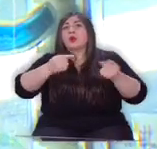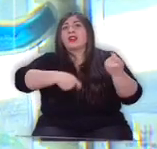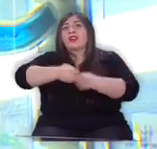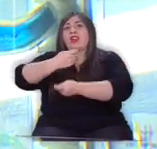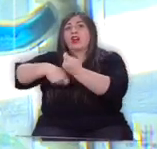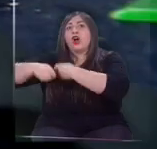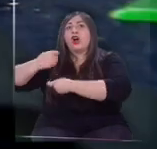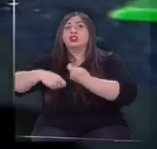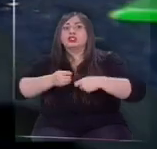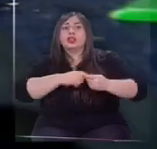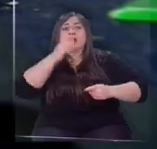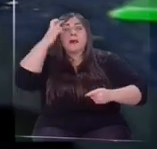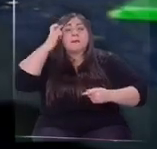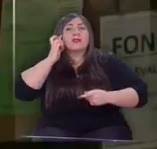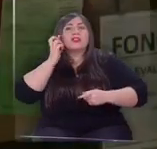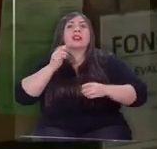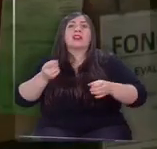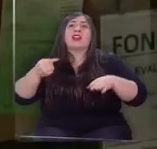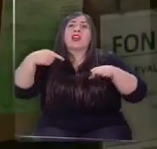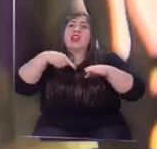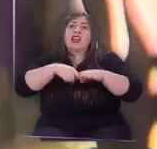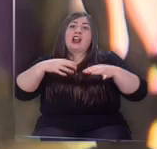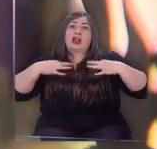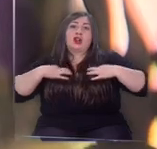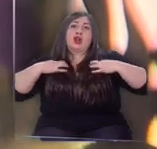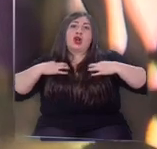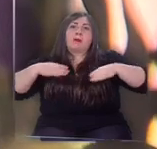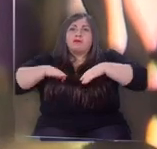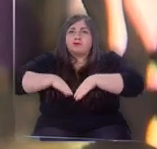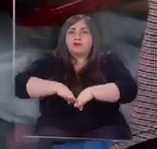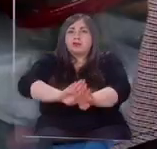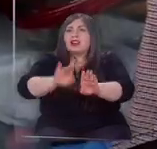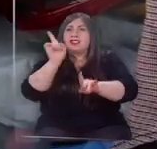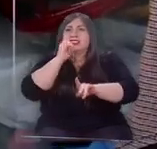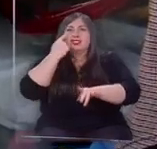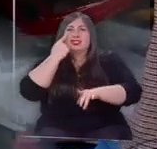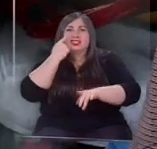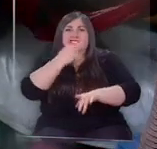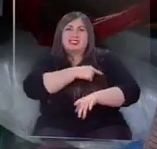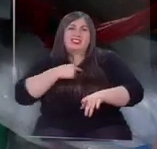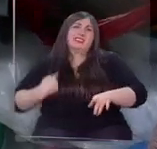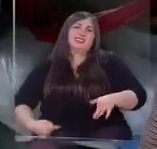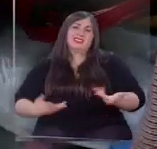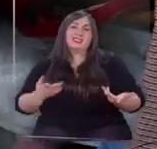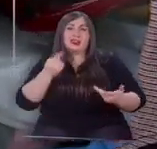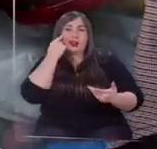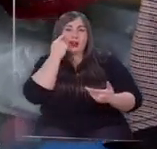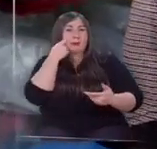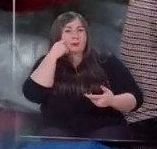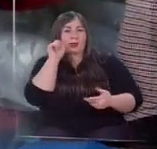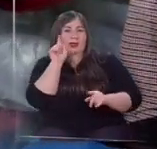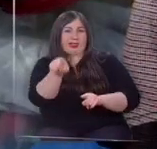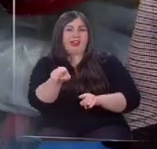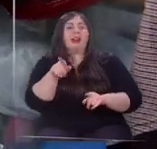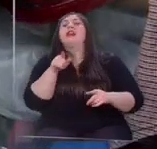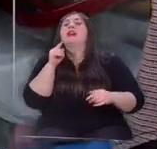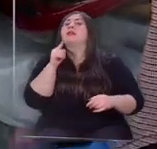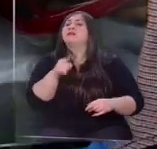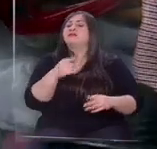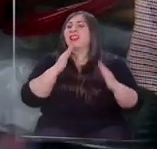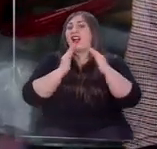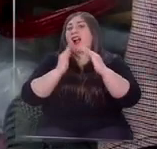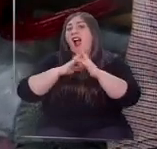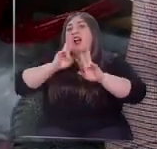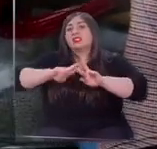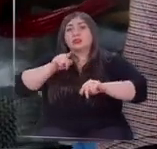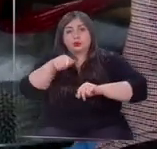se repite. Los surcidos no le han llegado al conocido chino. Pero tengo que venir porque tengo que mantener la casa. Sí, pues